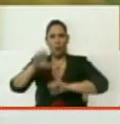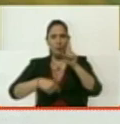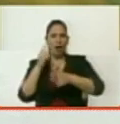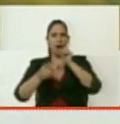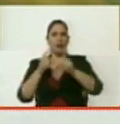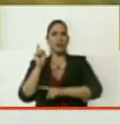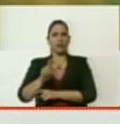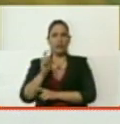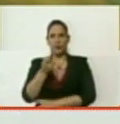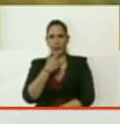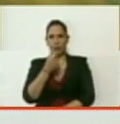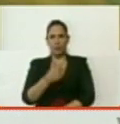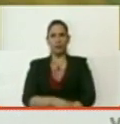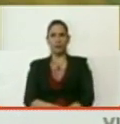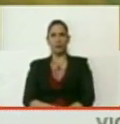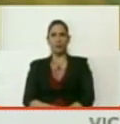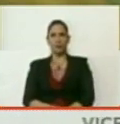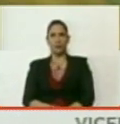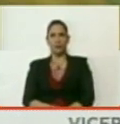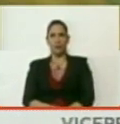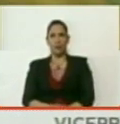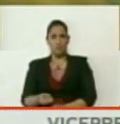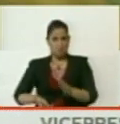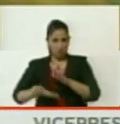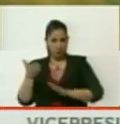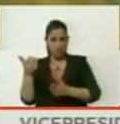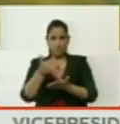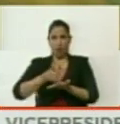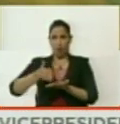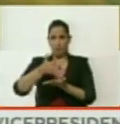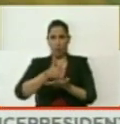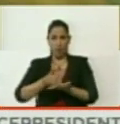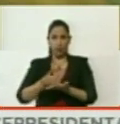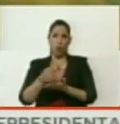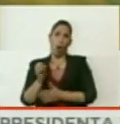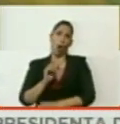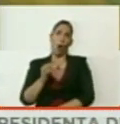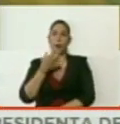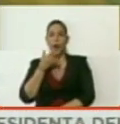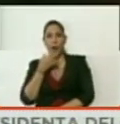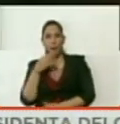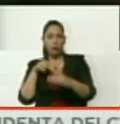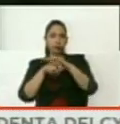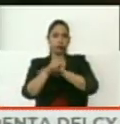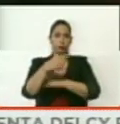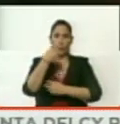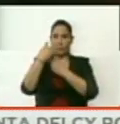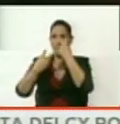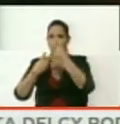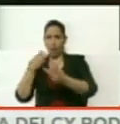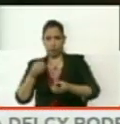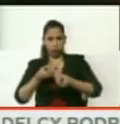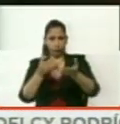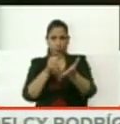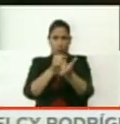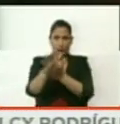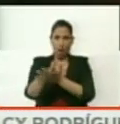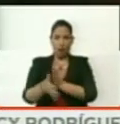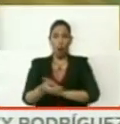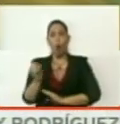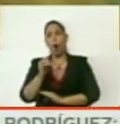necesitas un medicamento y vas a una farmacia, a menos que sea en barrio adentro, que te lo dan gratuitamente.